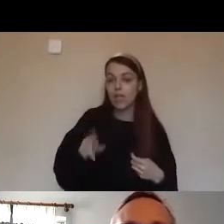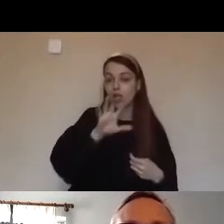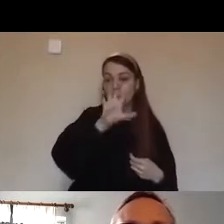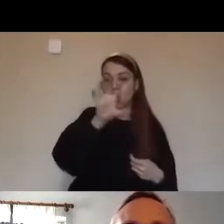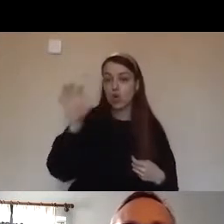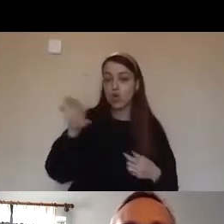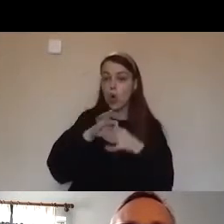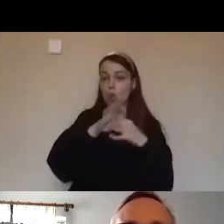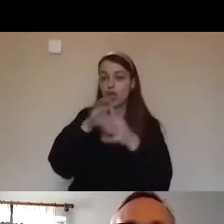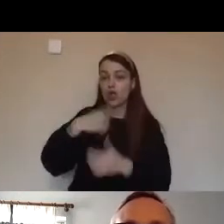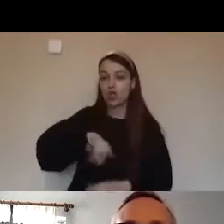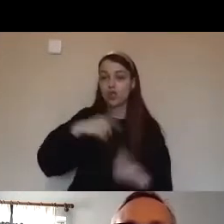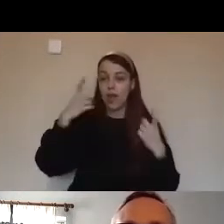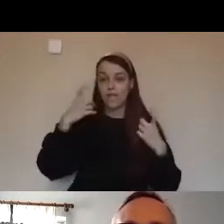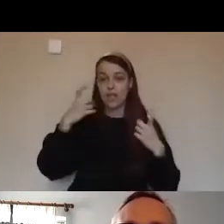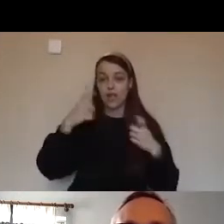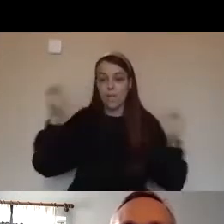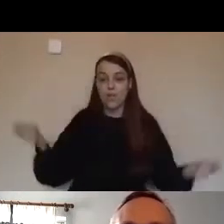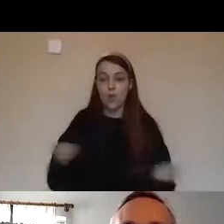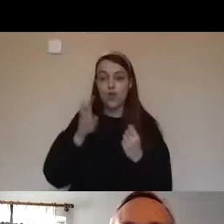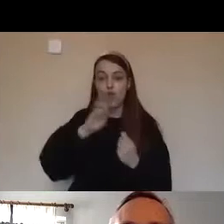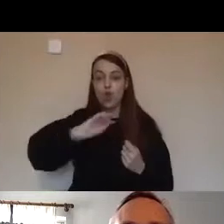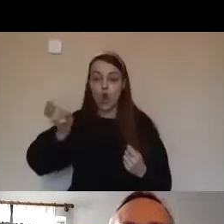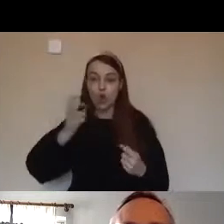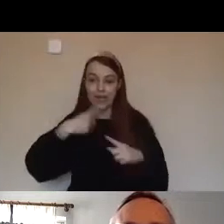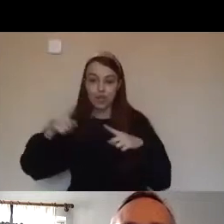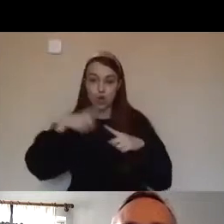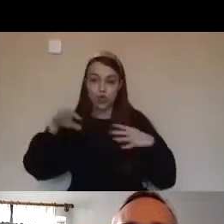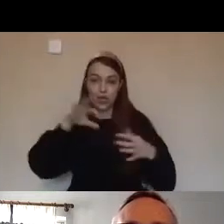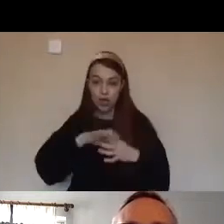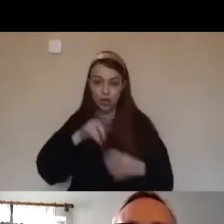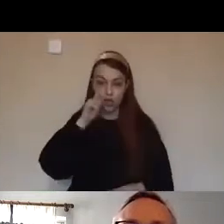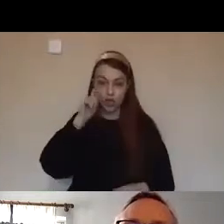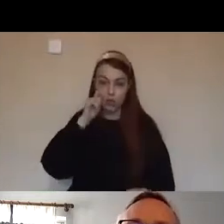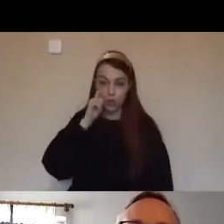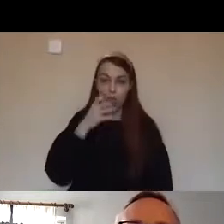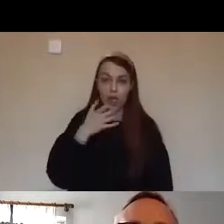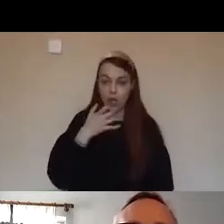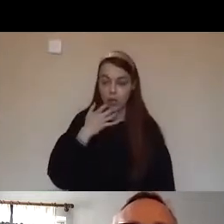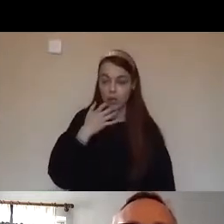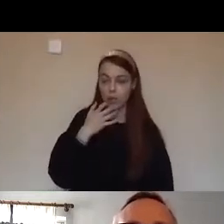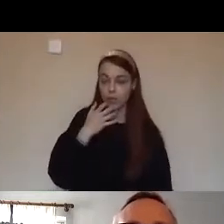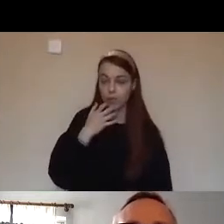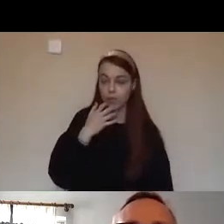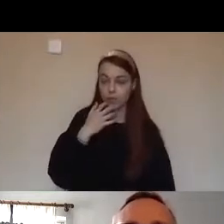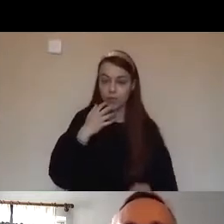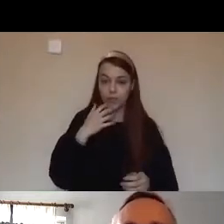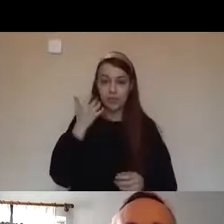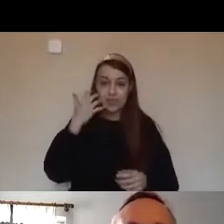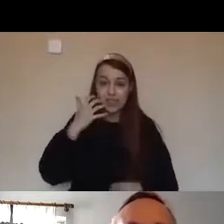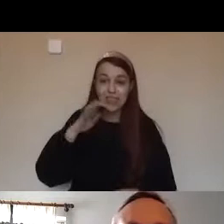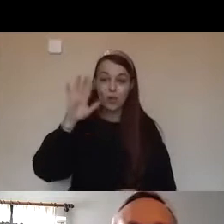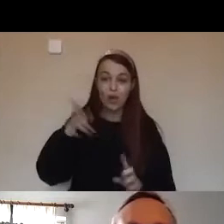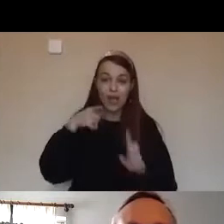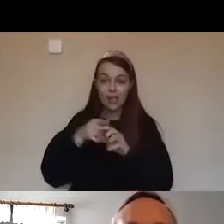que promocionar otros aspectos del turismo. Queremos mostrar el valor y la singularidad de los